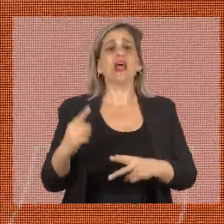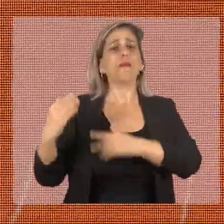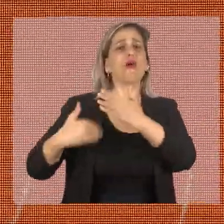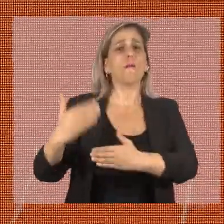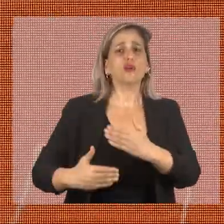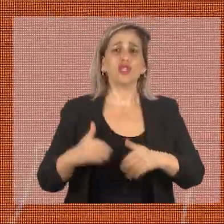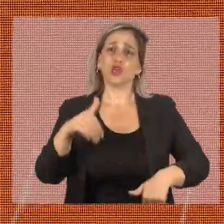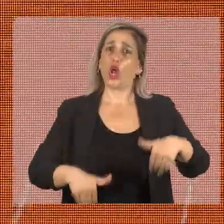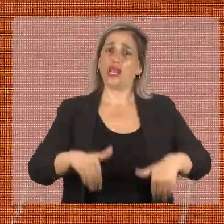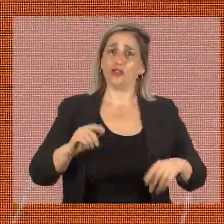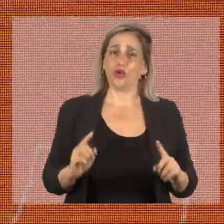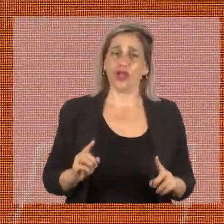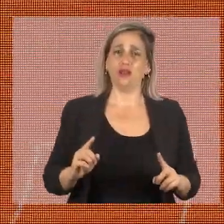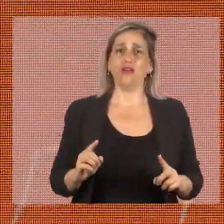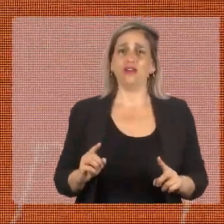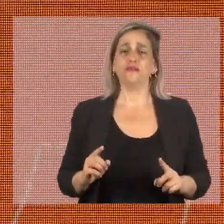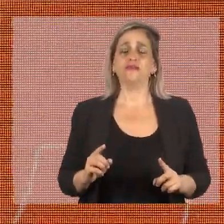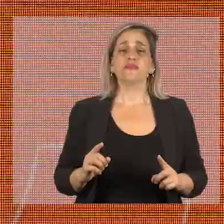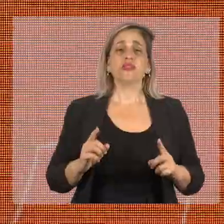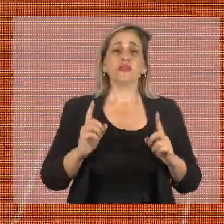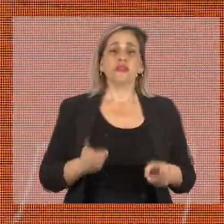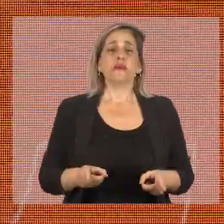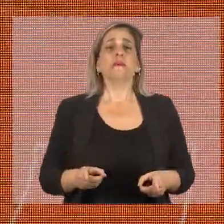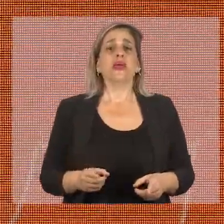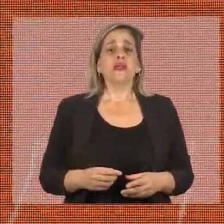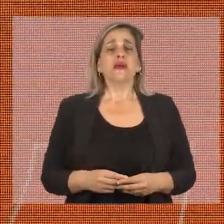proceso electoral.